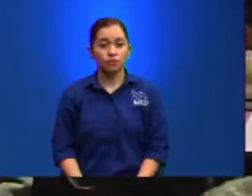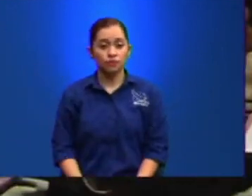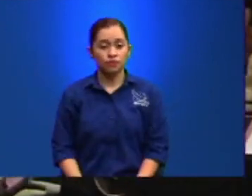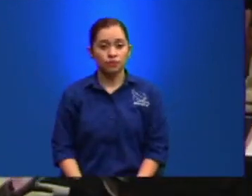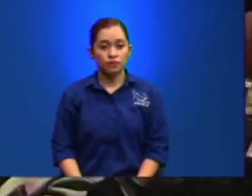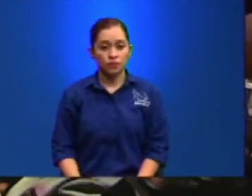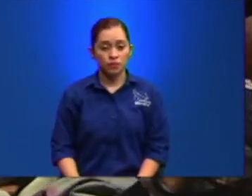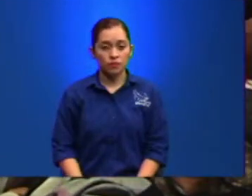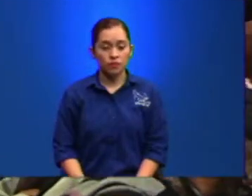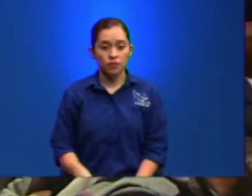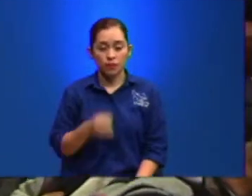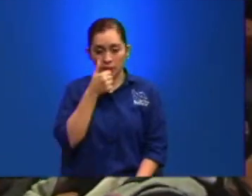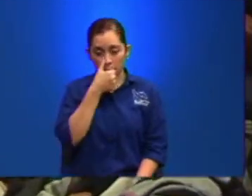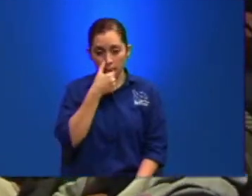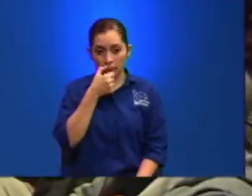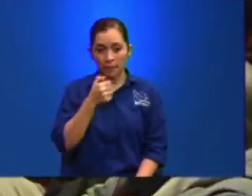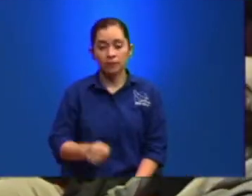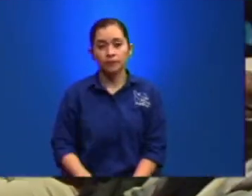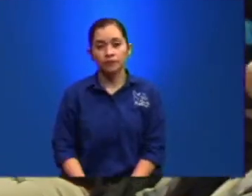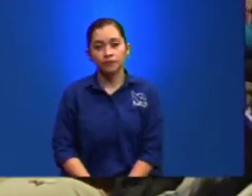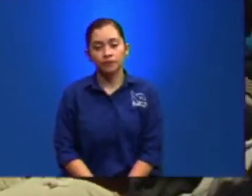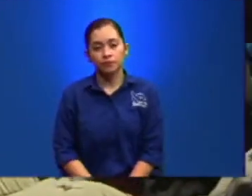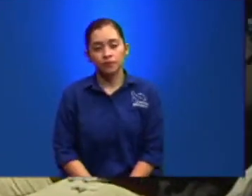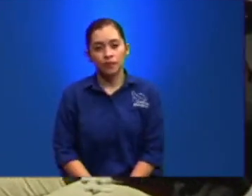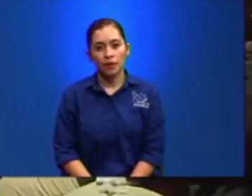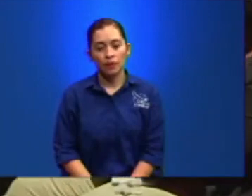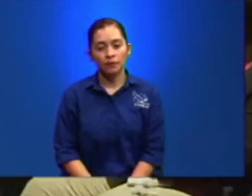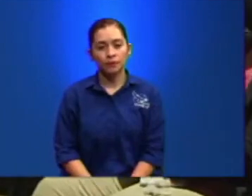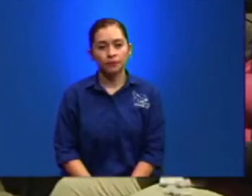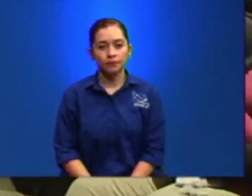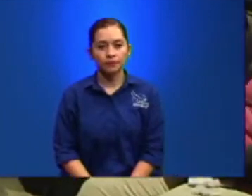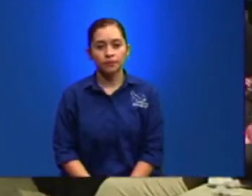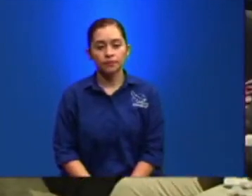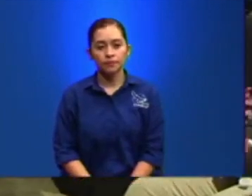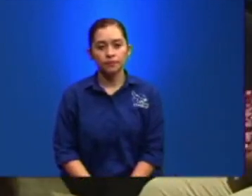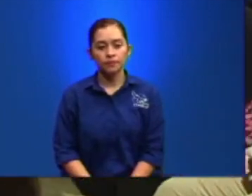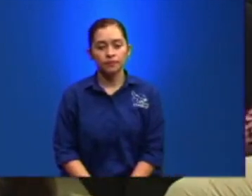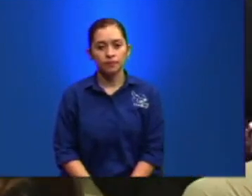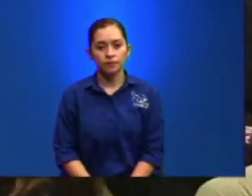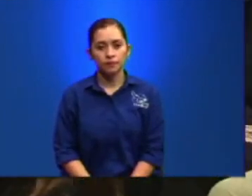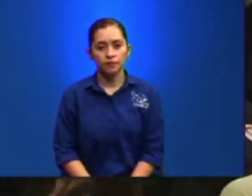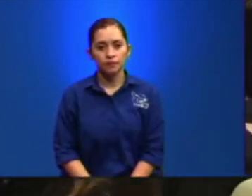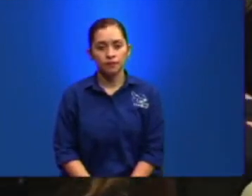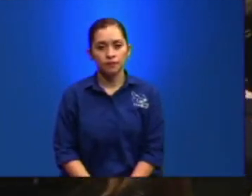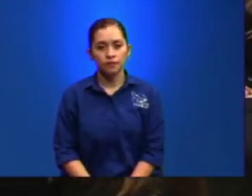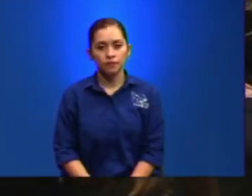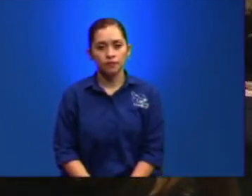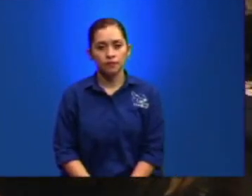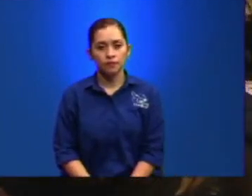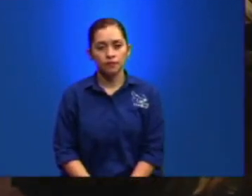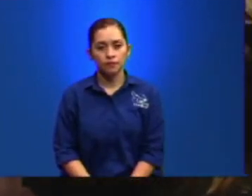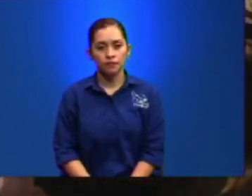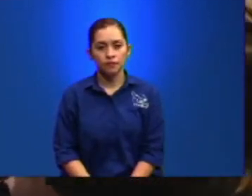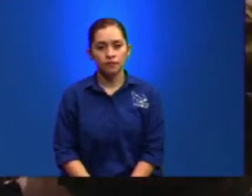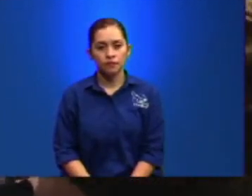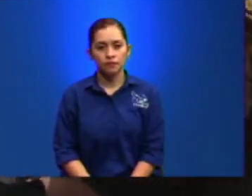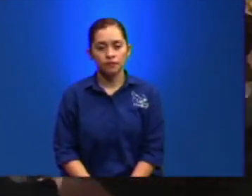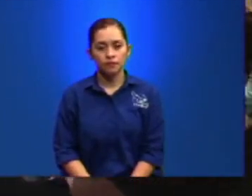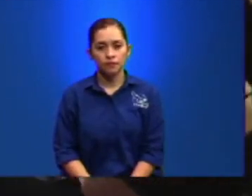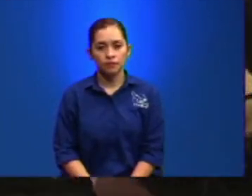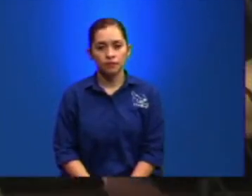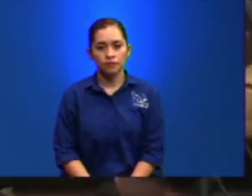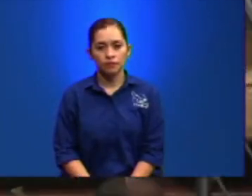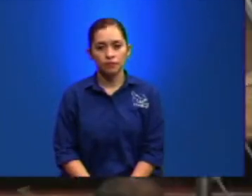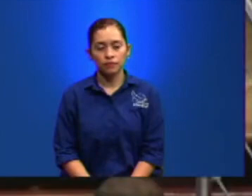se empaña al de arriba para abajo corriendo que la mamá no los no les pongan el pañal y al fin dice la mamá que se quedé un rato así